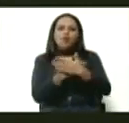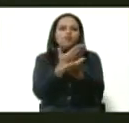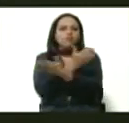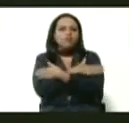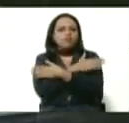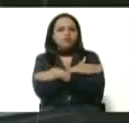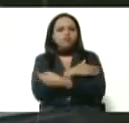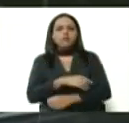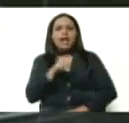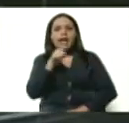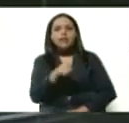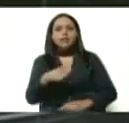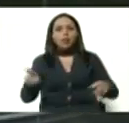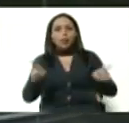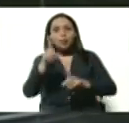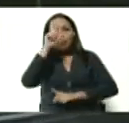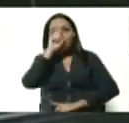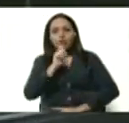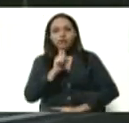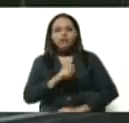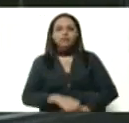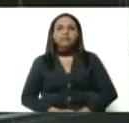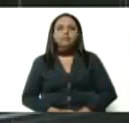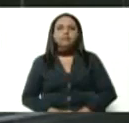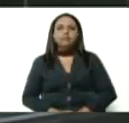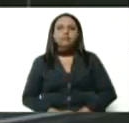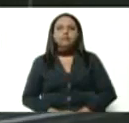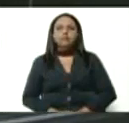felicitaciones por este aniversario.